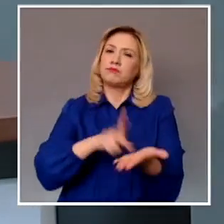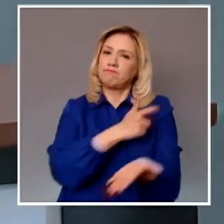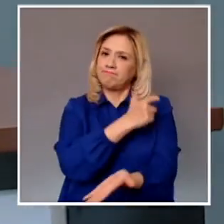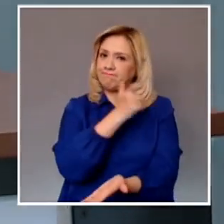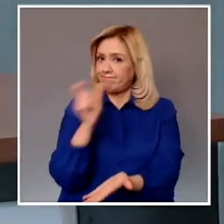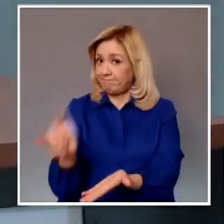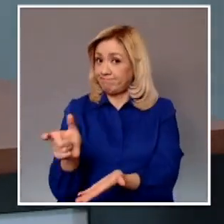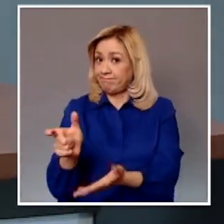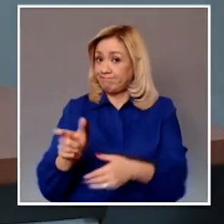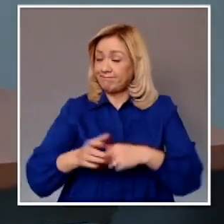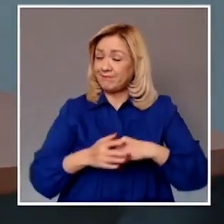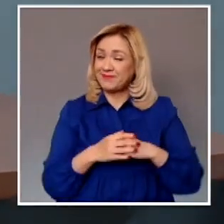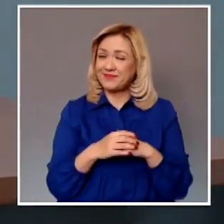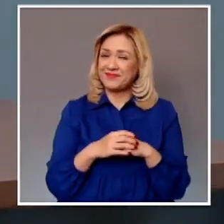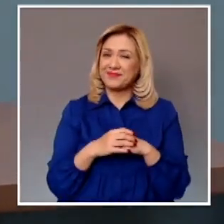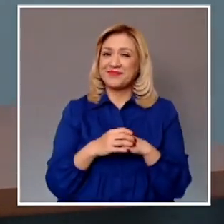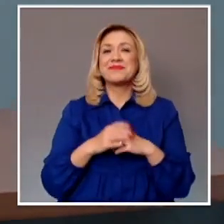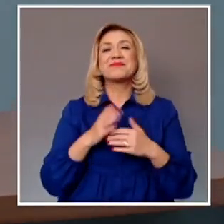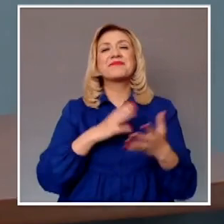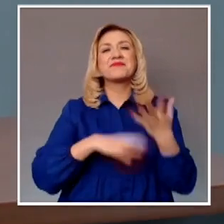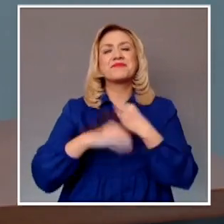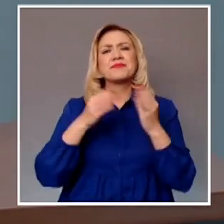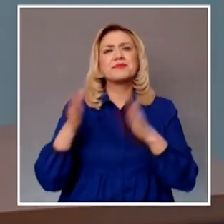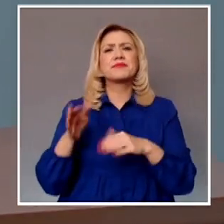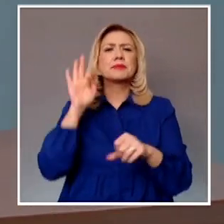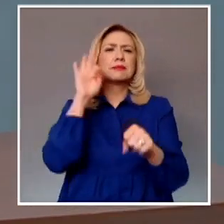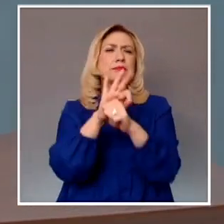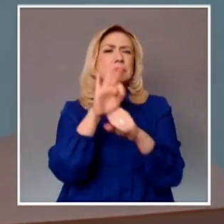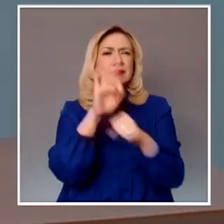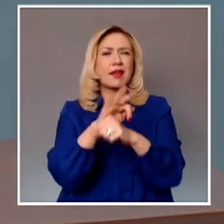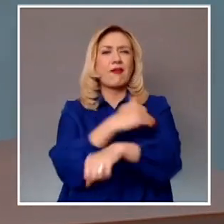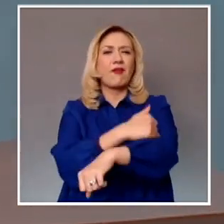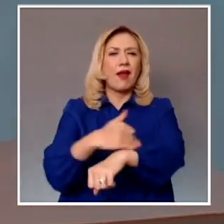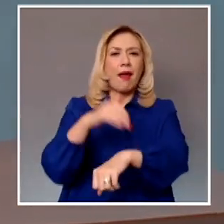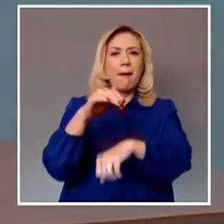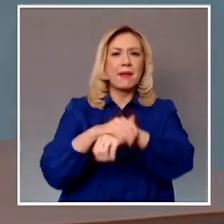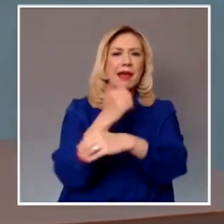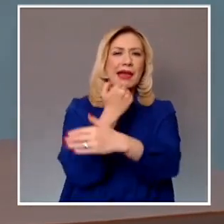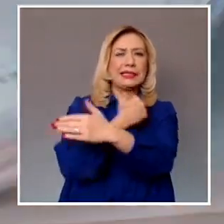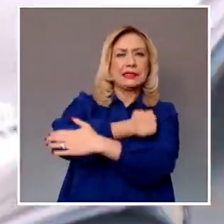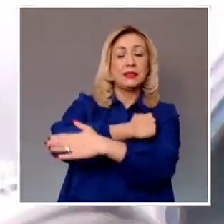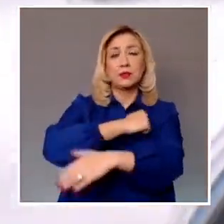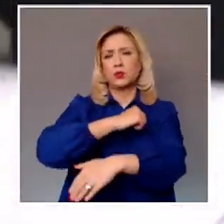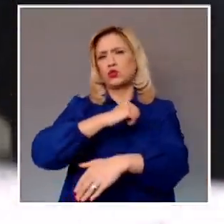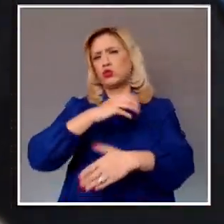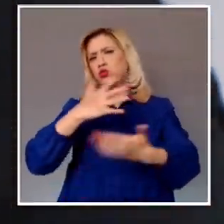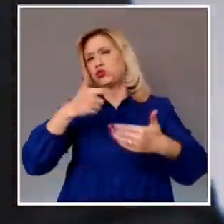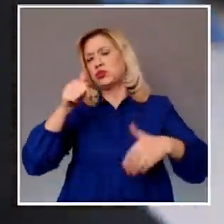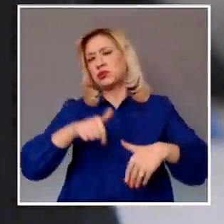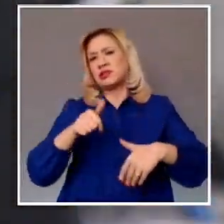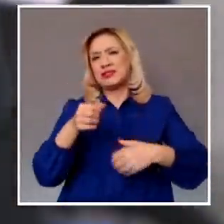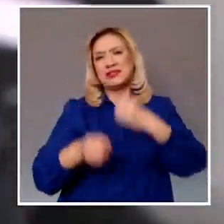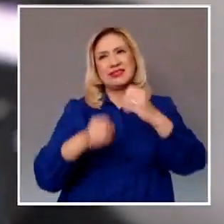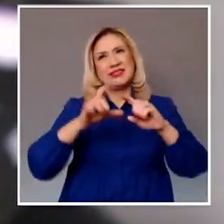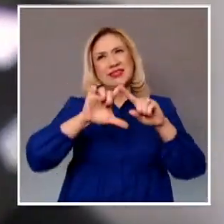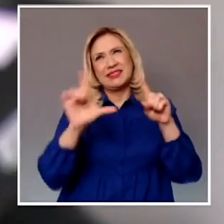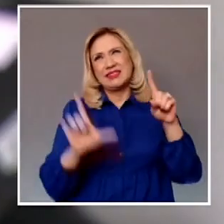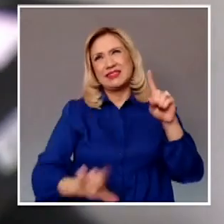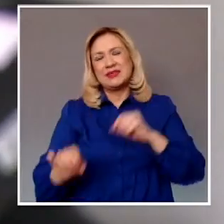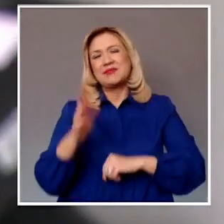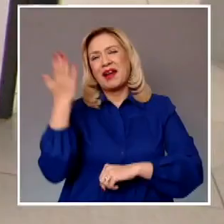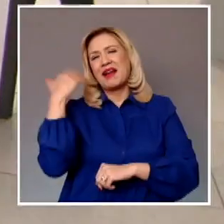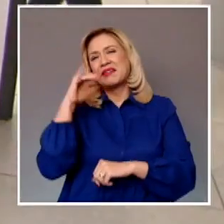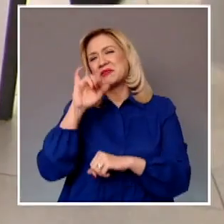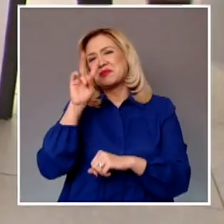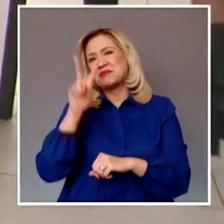En otras noticias, el nepotismo es una práctica que ha dañado al Poder Judicial de la Federación, misma que debe seguirse atendiendo para mantener la